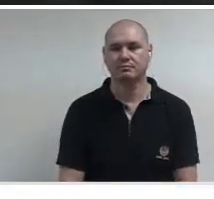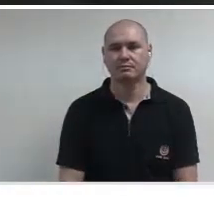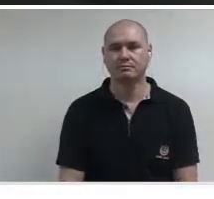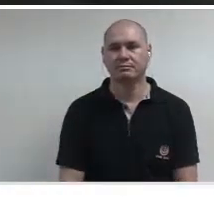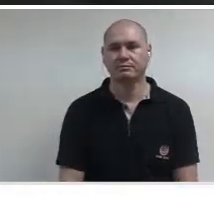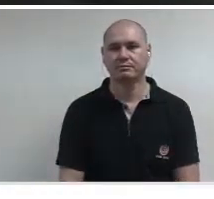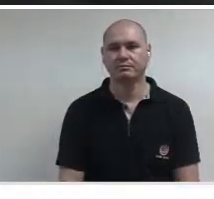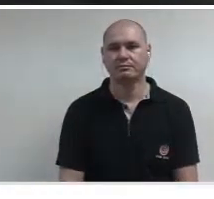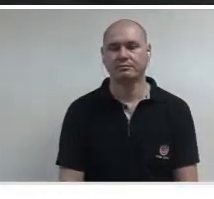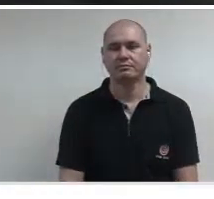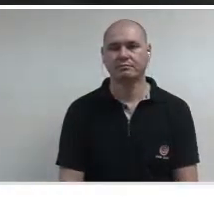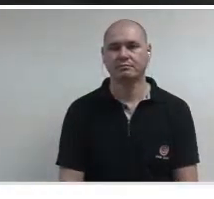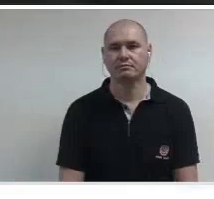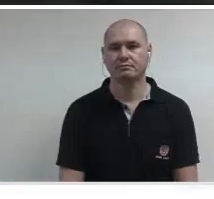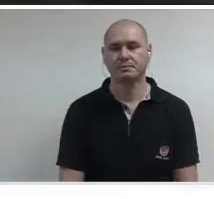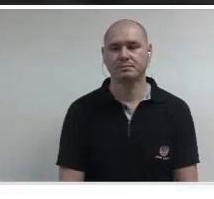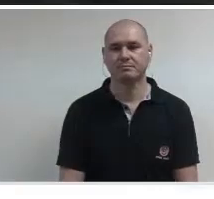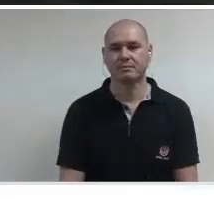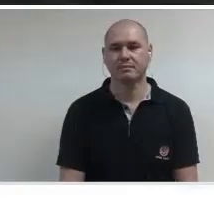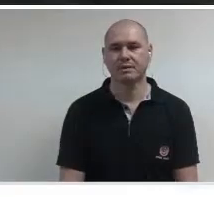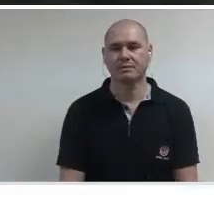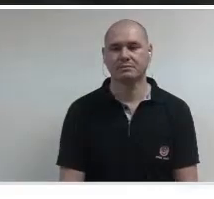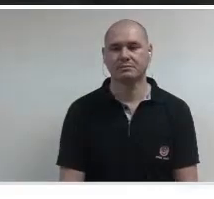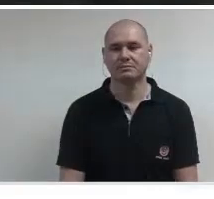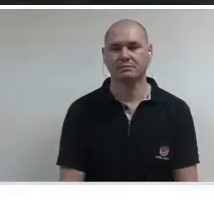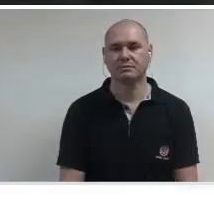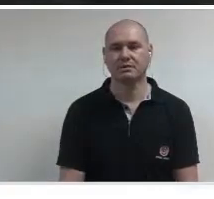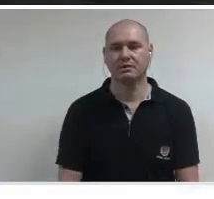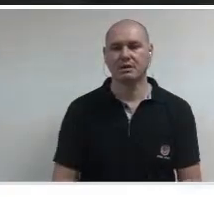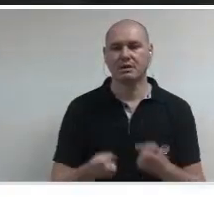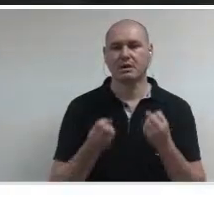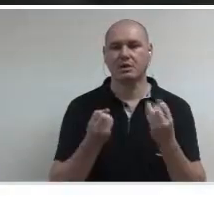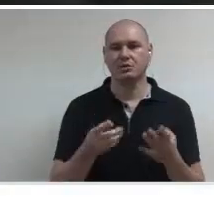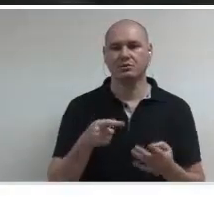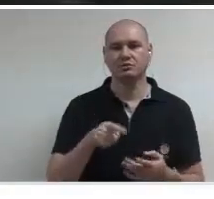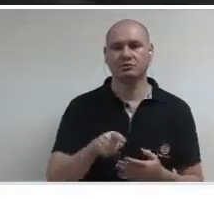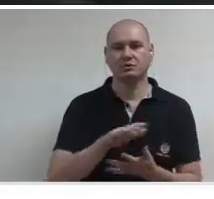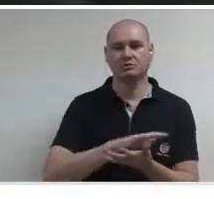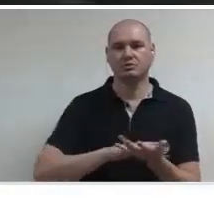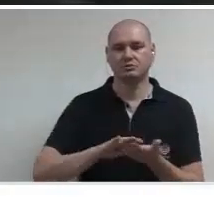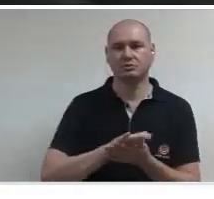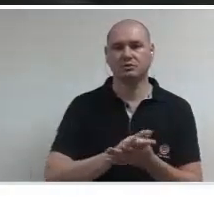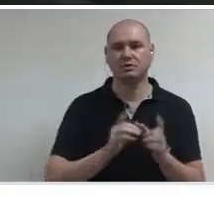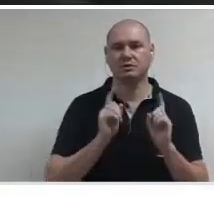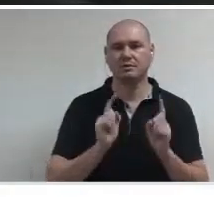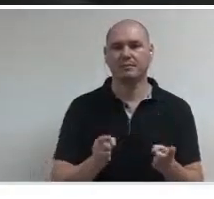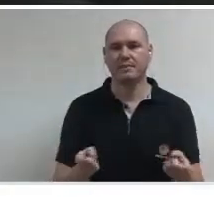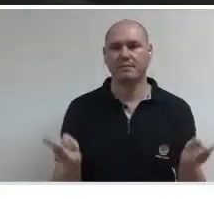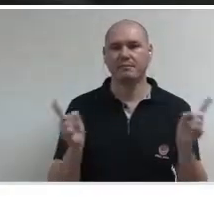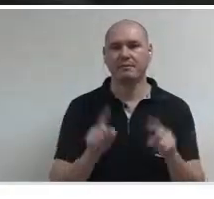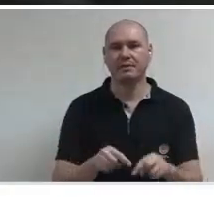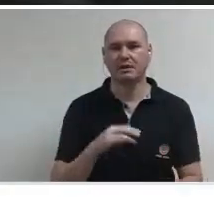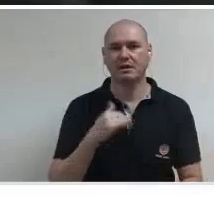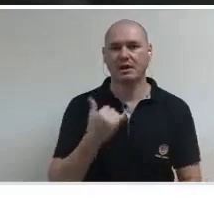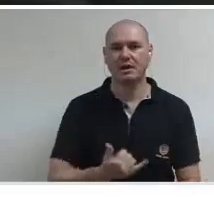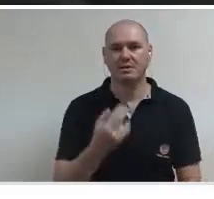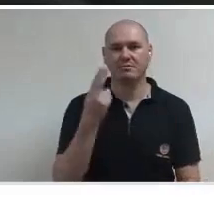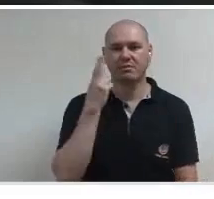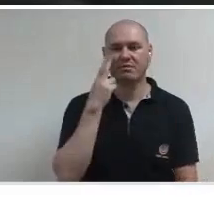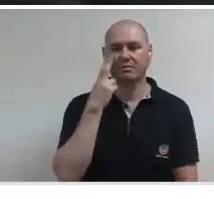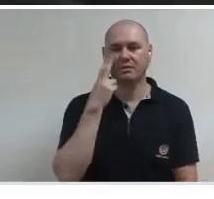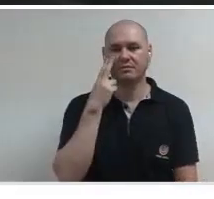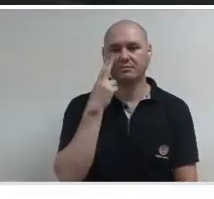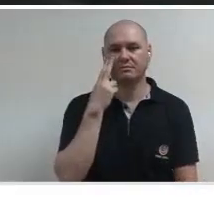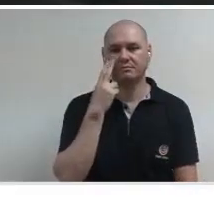debe respecto a estas cuestiones también sucede que hay problemas upe ya